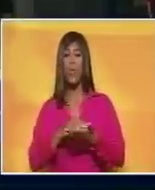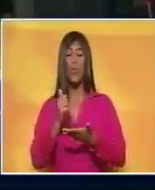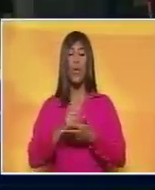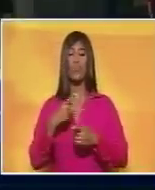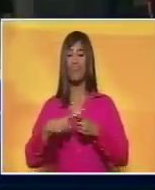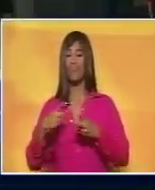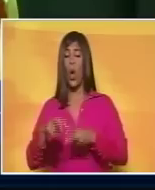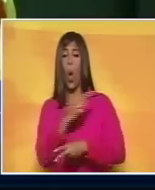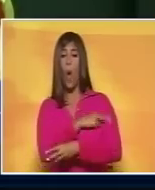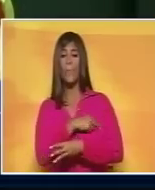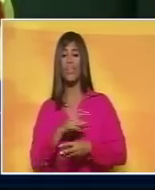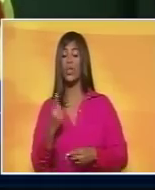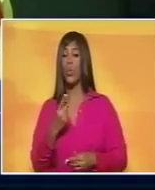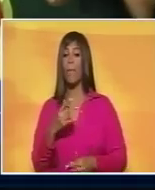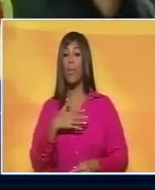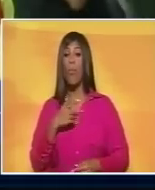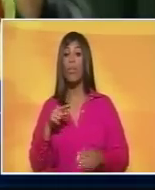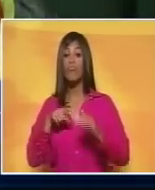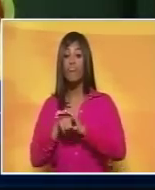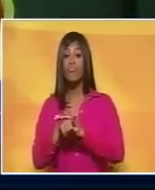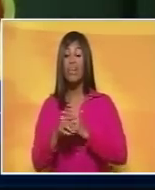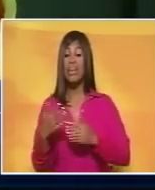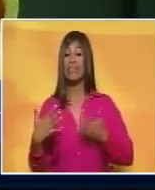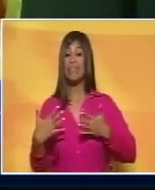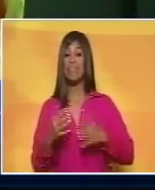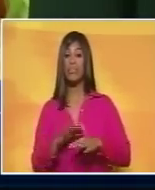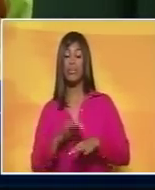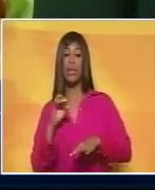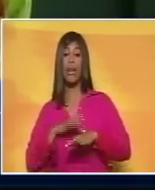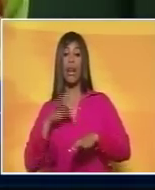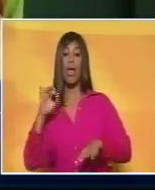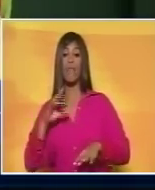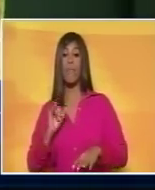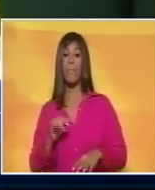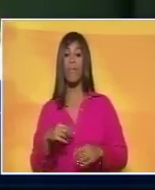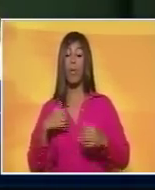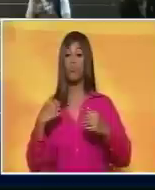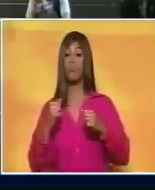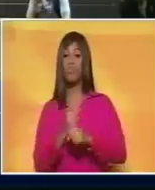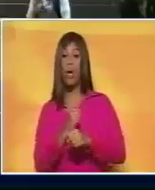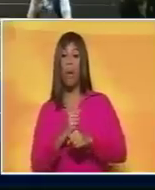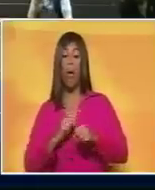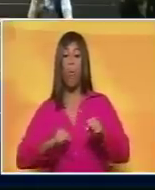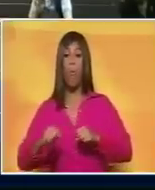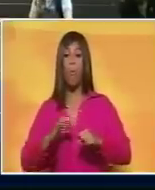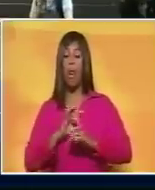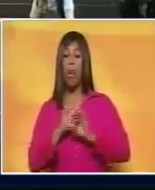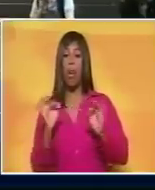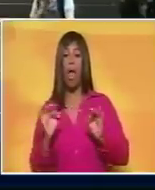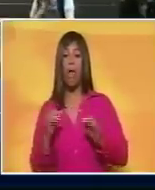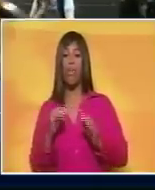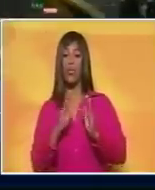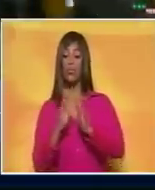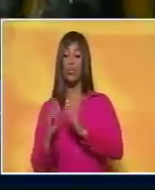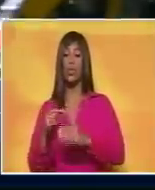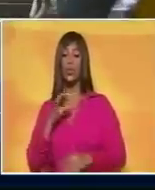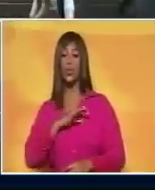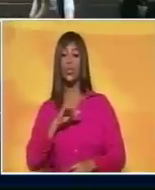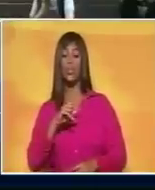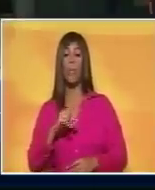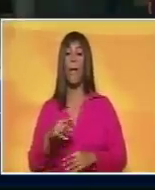comercios y los hospitales solo atenderán casos de emergencia. Aunque la central obrera no se movilizará, las organizaciones sociales y de